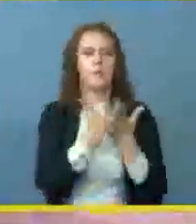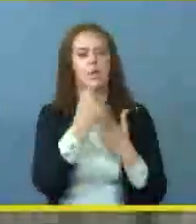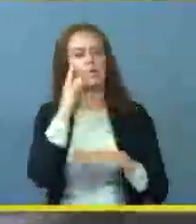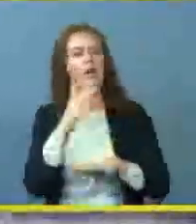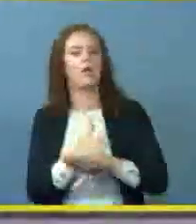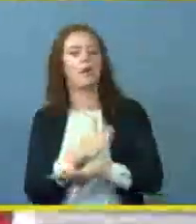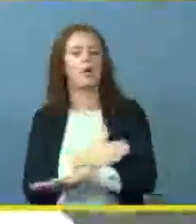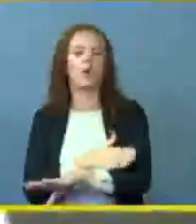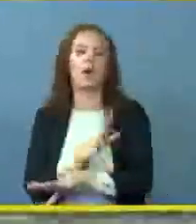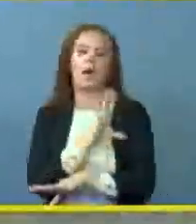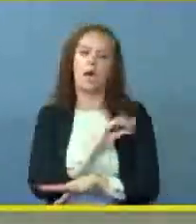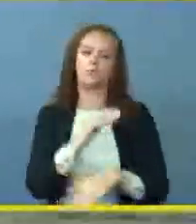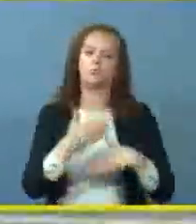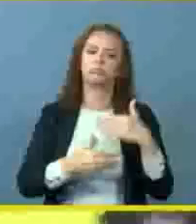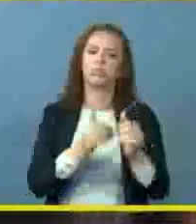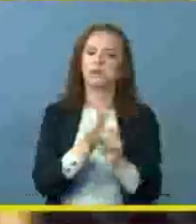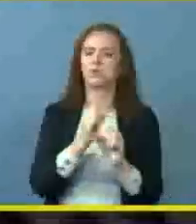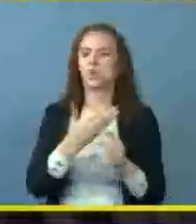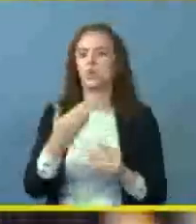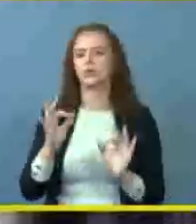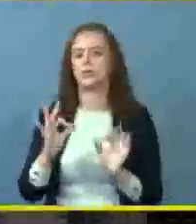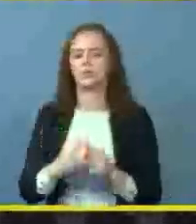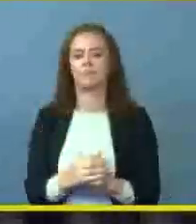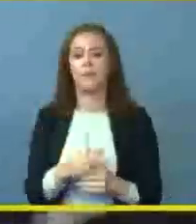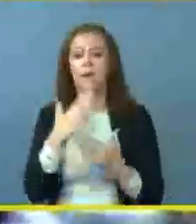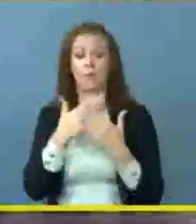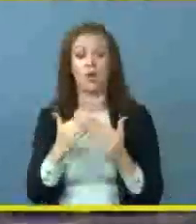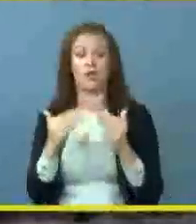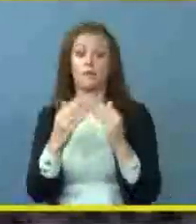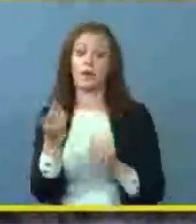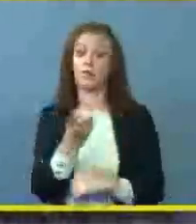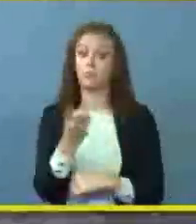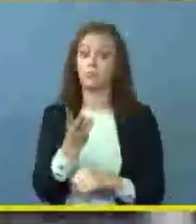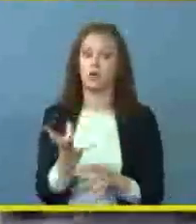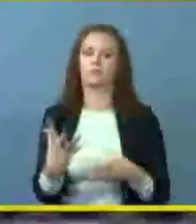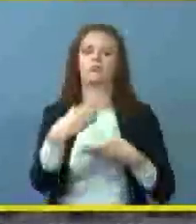mejorar e ir haciendo las cosas bien. El buen nivel de ambos los lleva a